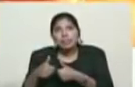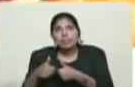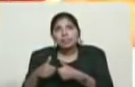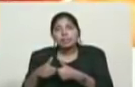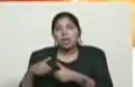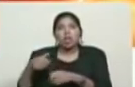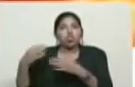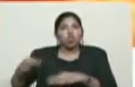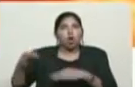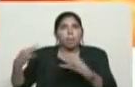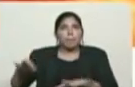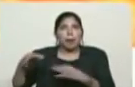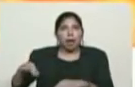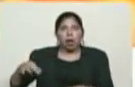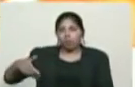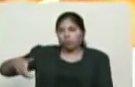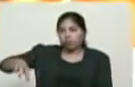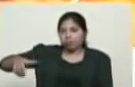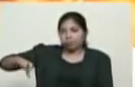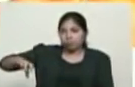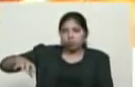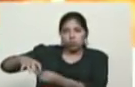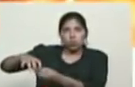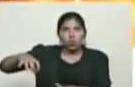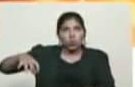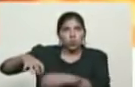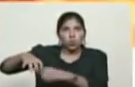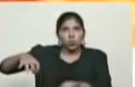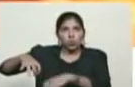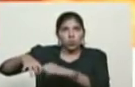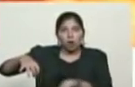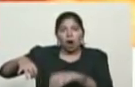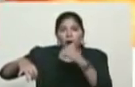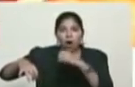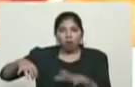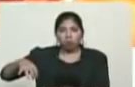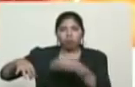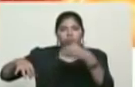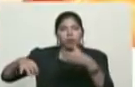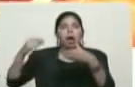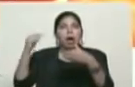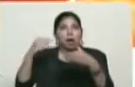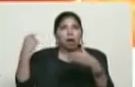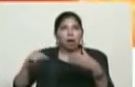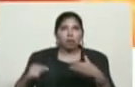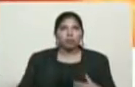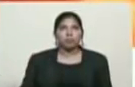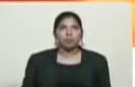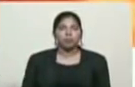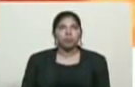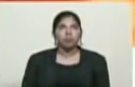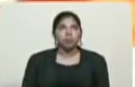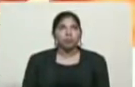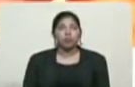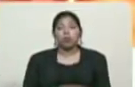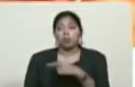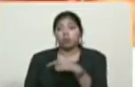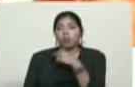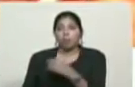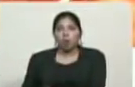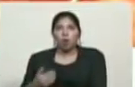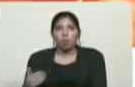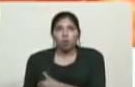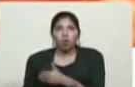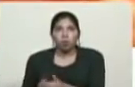es importante explicar que esto es progresivo que esto es paulatino porque porque las grandes adopciones